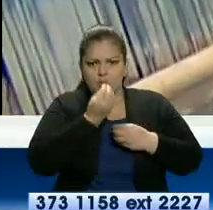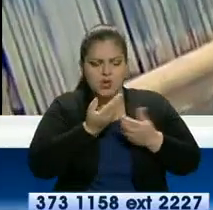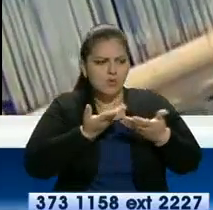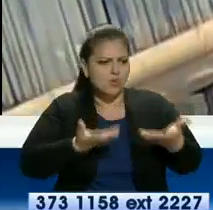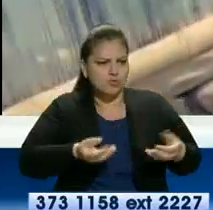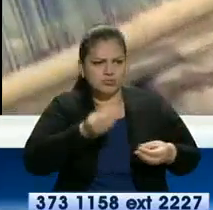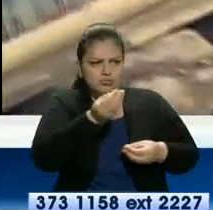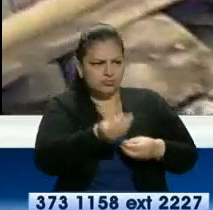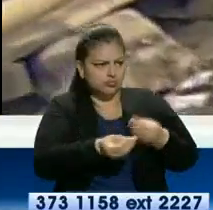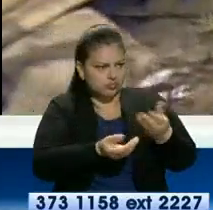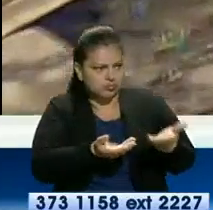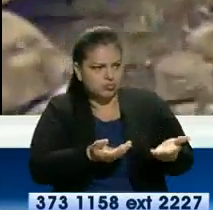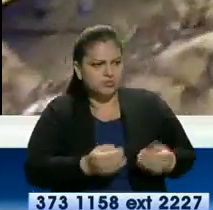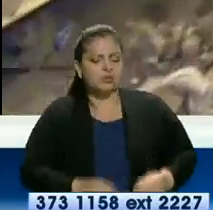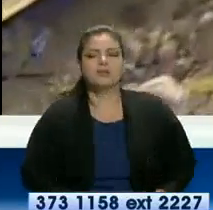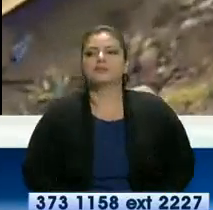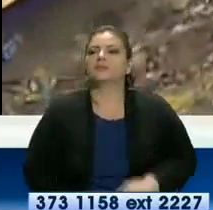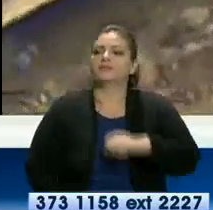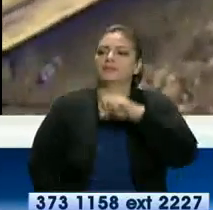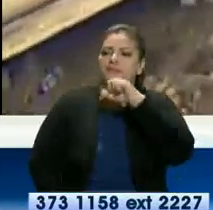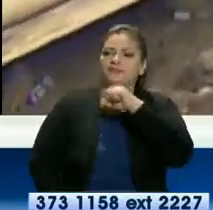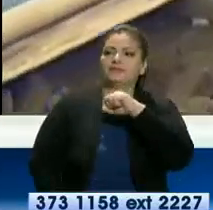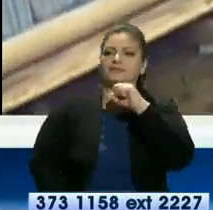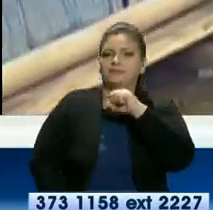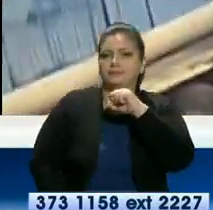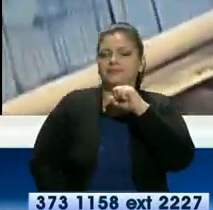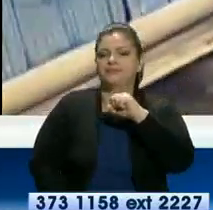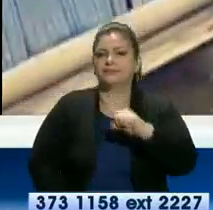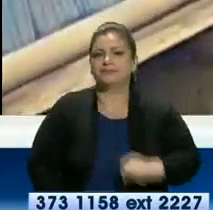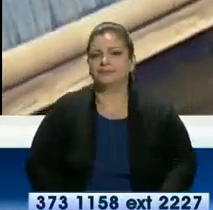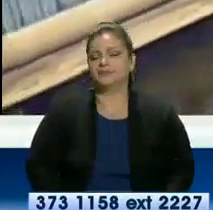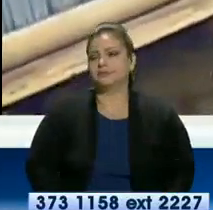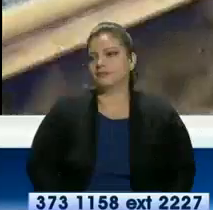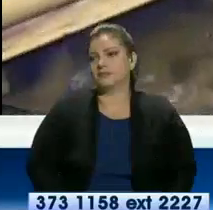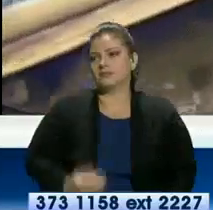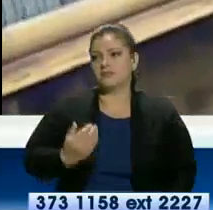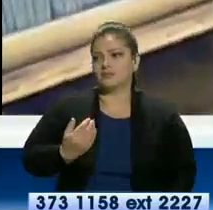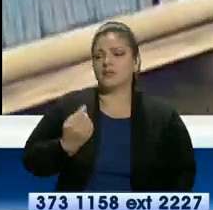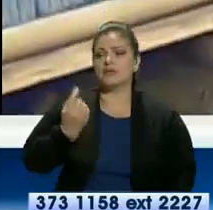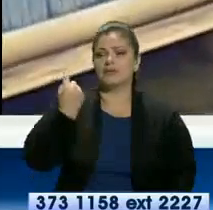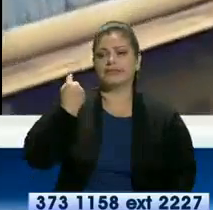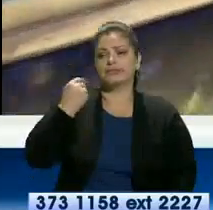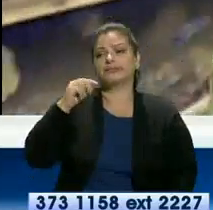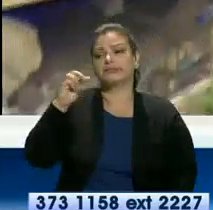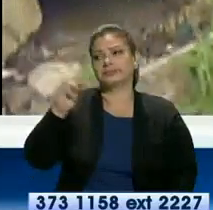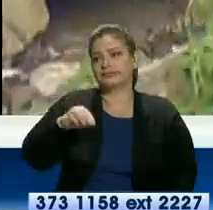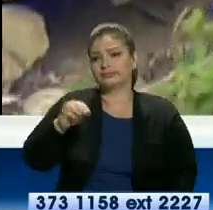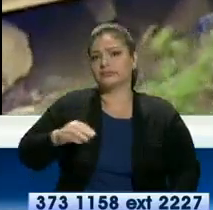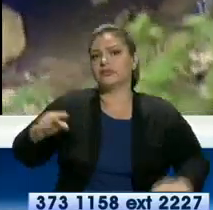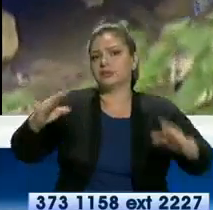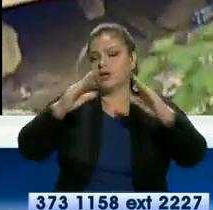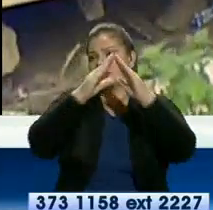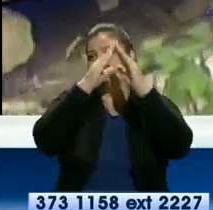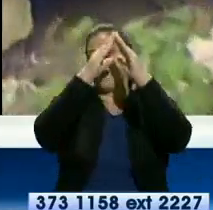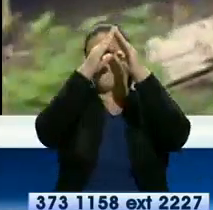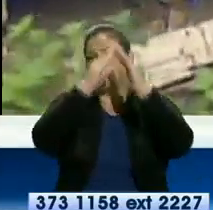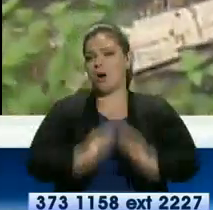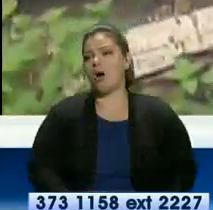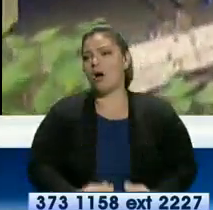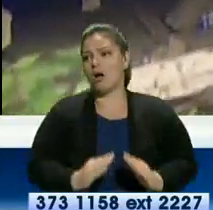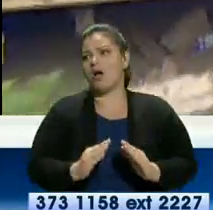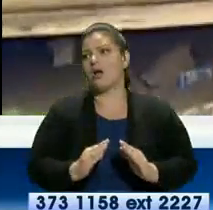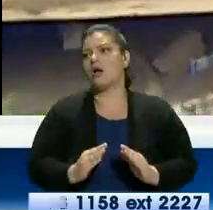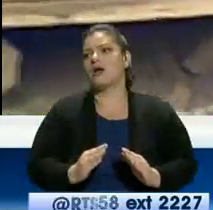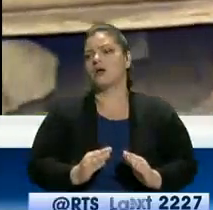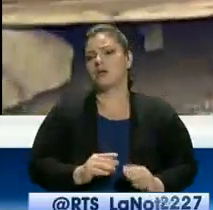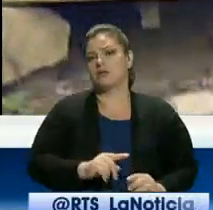nos dio posada hoy día. Ya tiene 3 días, desde el día martes estamos viviendo allá. La señora nos ayuda, pero usted sabe, por aquí